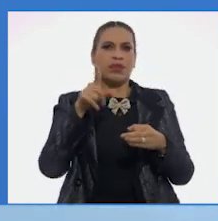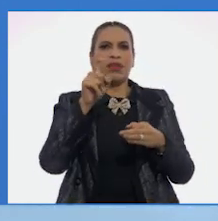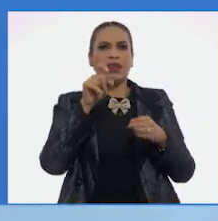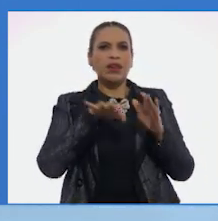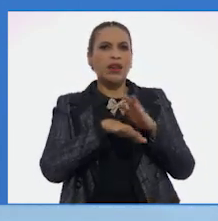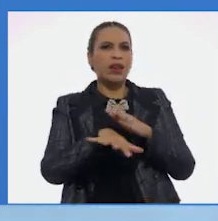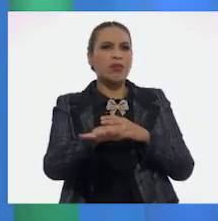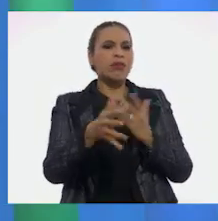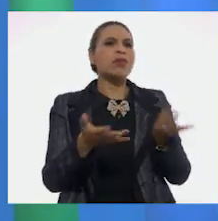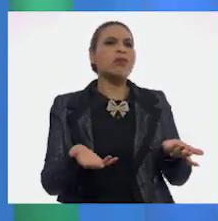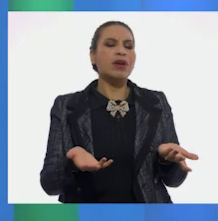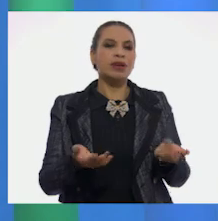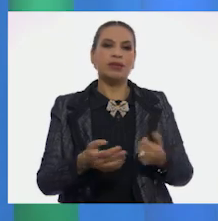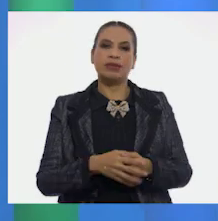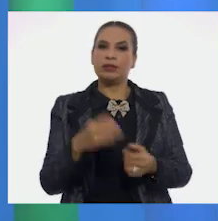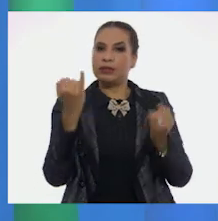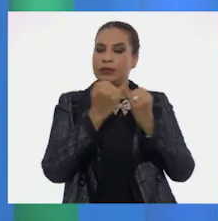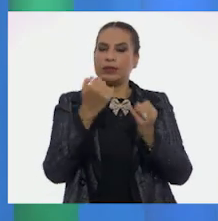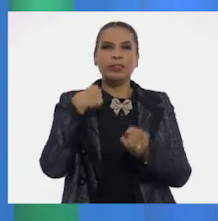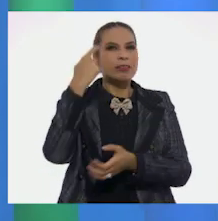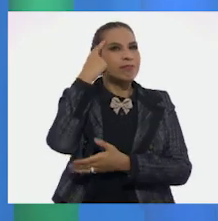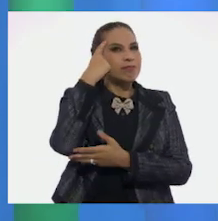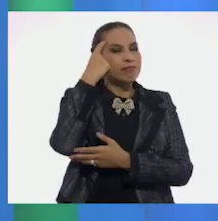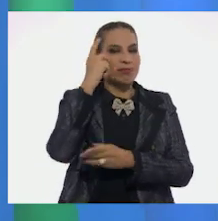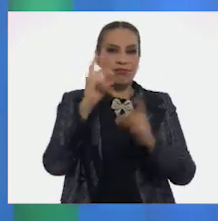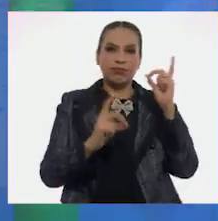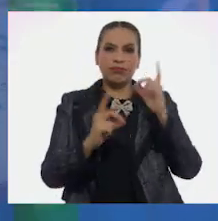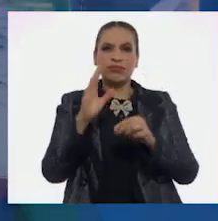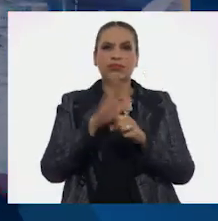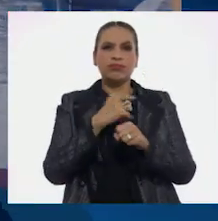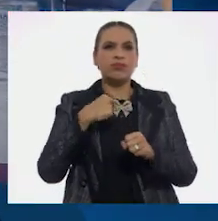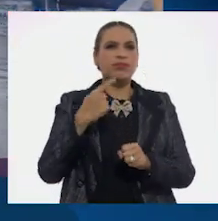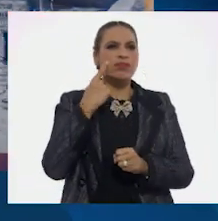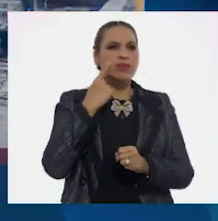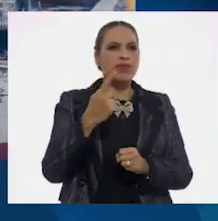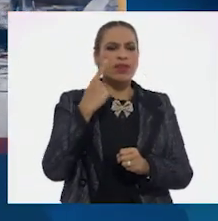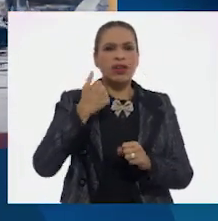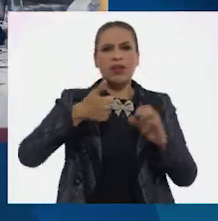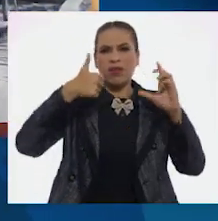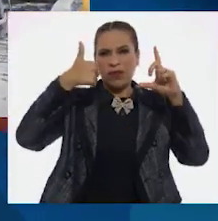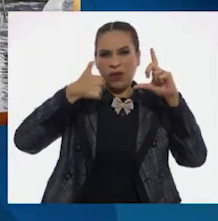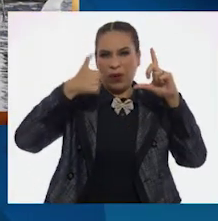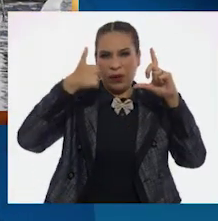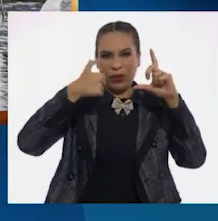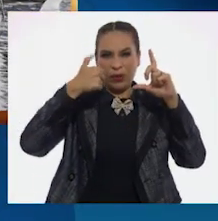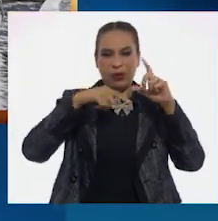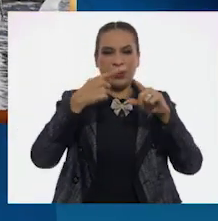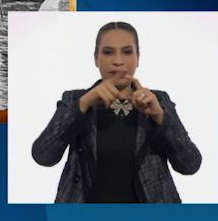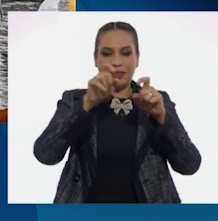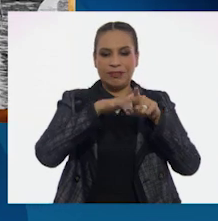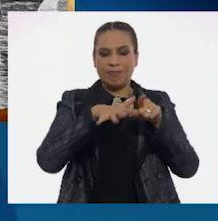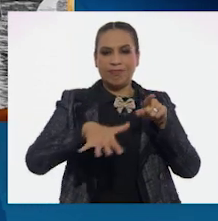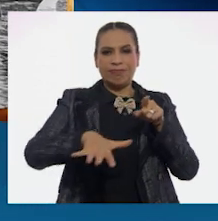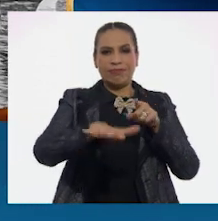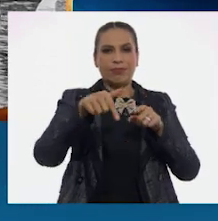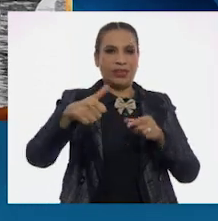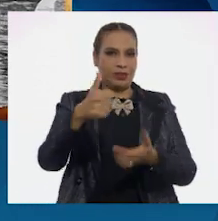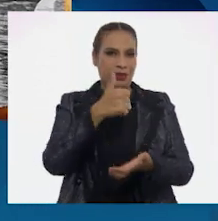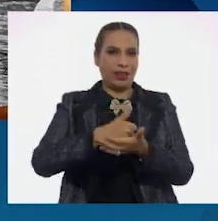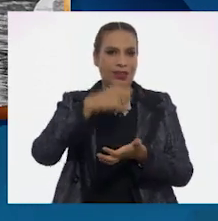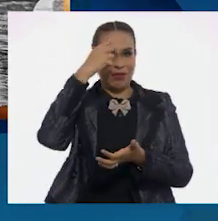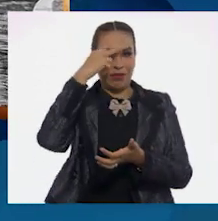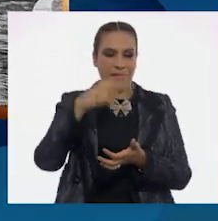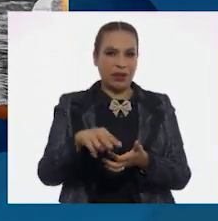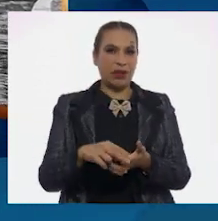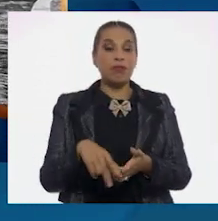agua? Maestra, yo también tenía esa duda, porque he visto muchas fotografías sobre los canales de agua en la Ciudad de